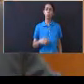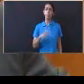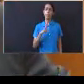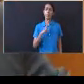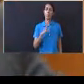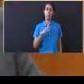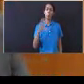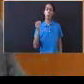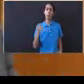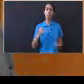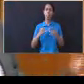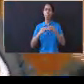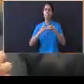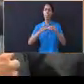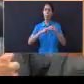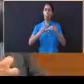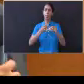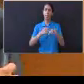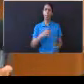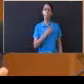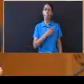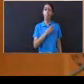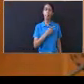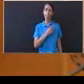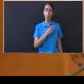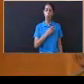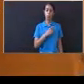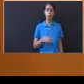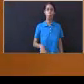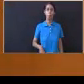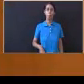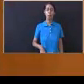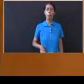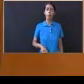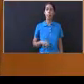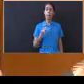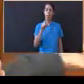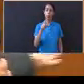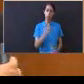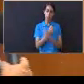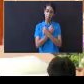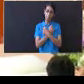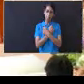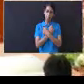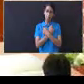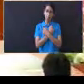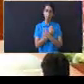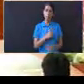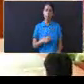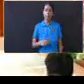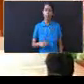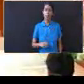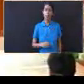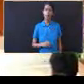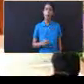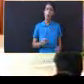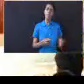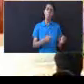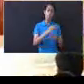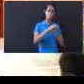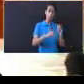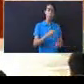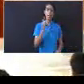Un deseo de alguien que usted ama se convierte en una orden. Un deseo de alguien que usted oye a la par suspirar